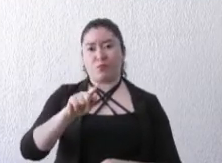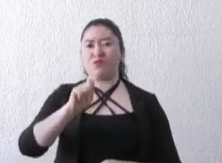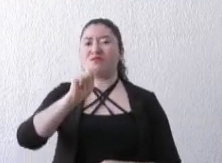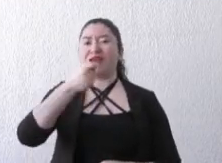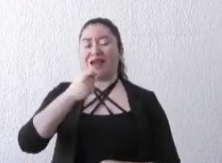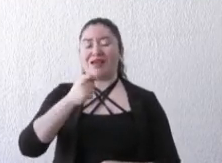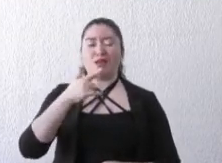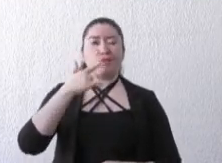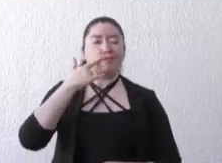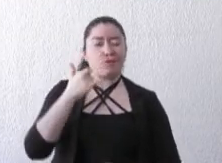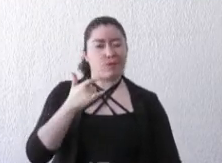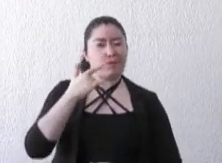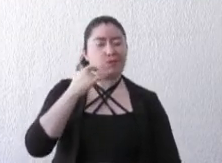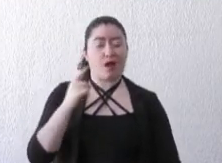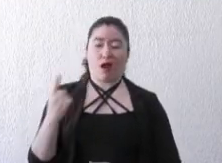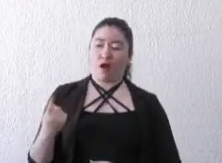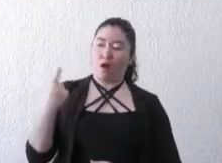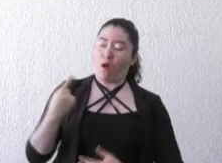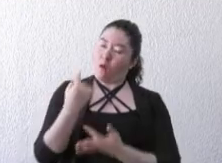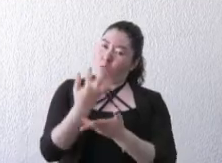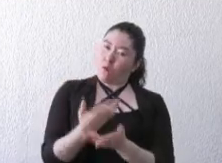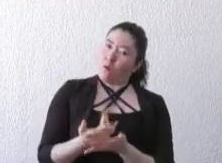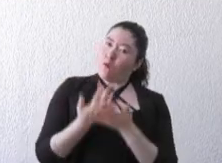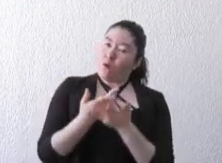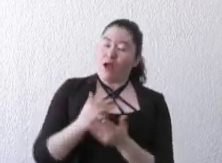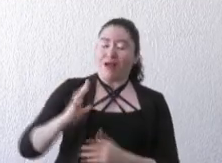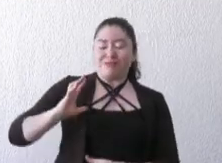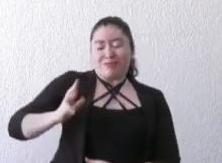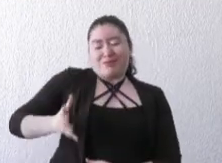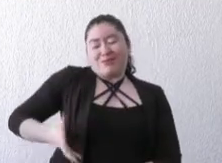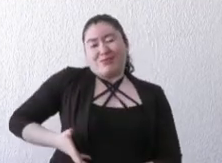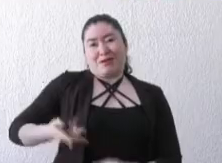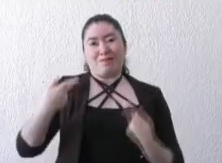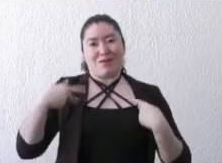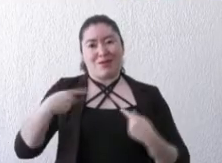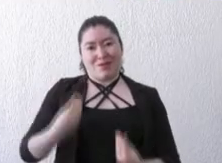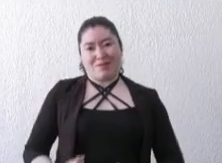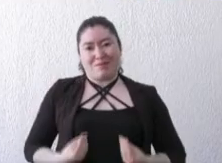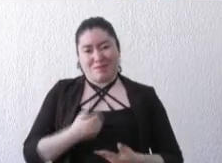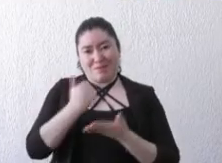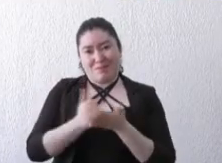y orgullo para quienes vivimos en esta gran ciudad. Muchas gracias.